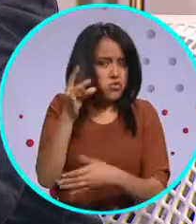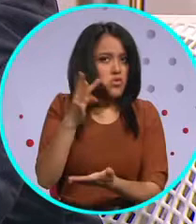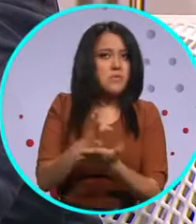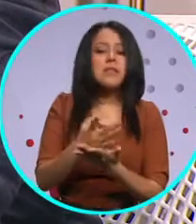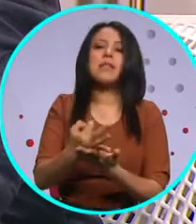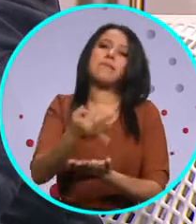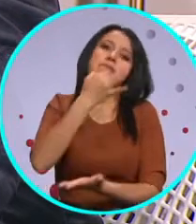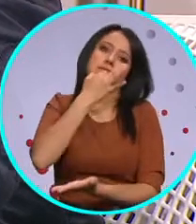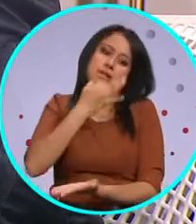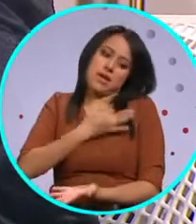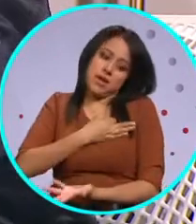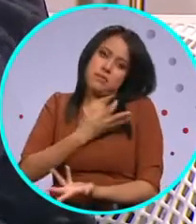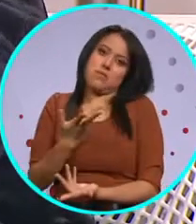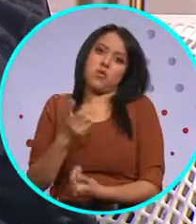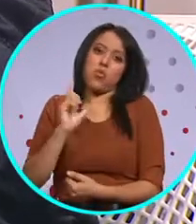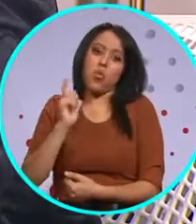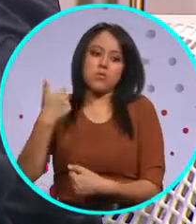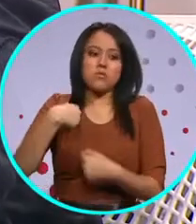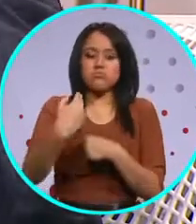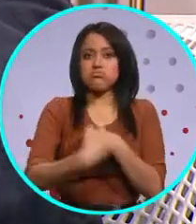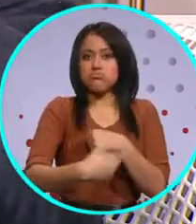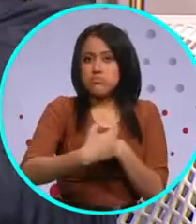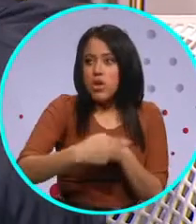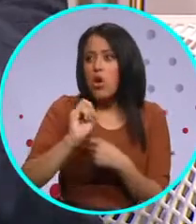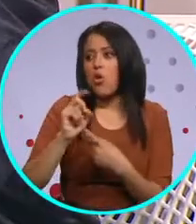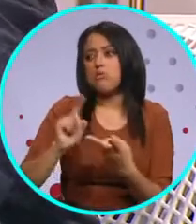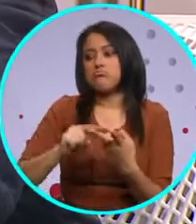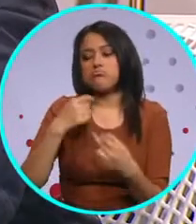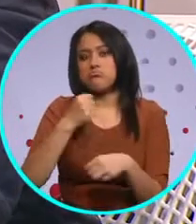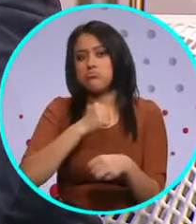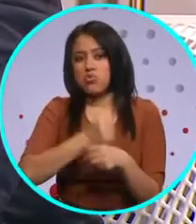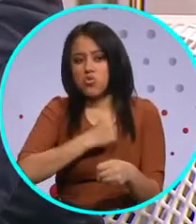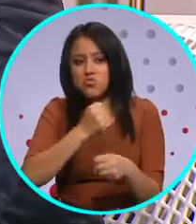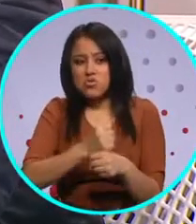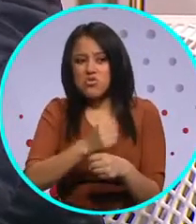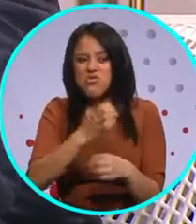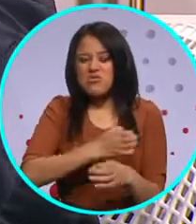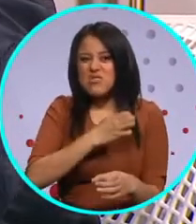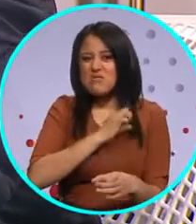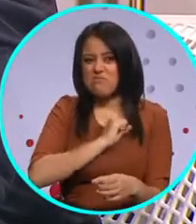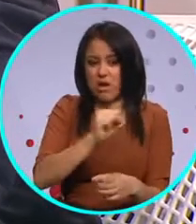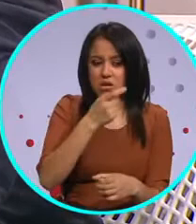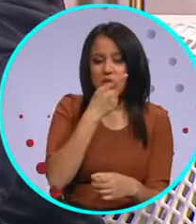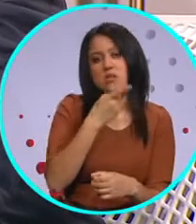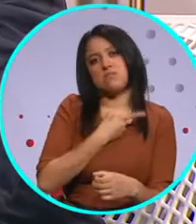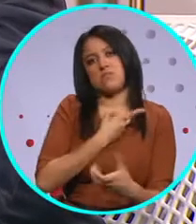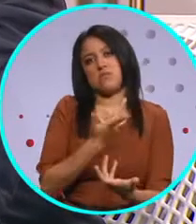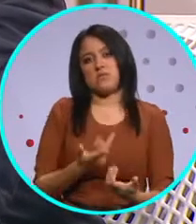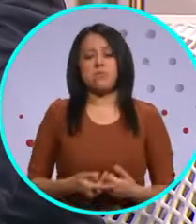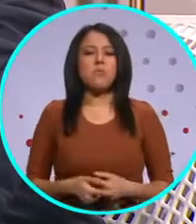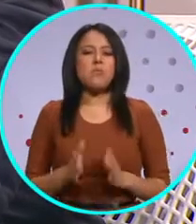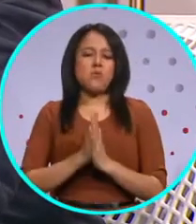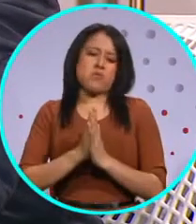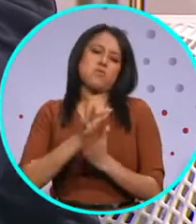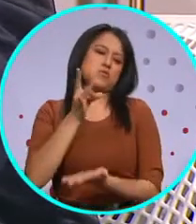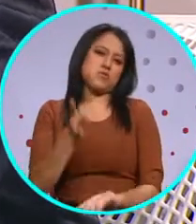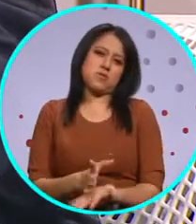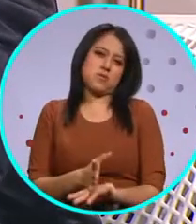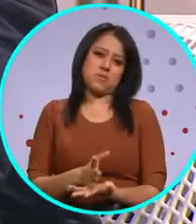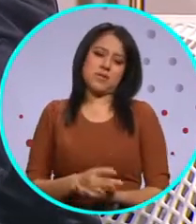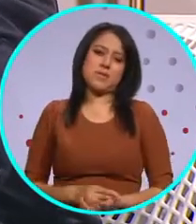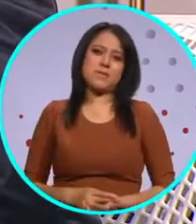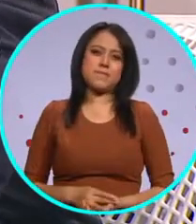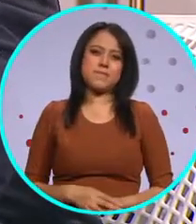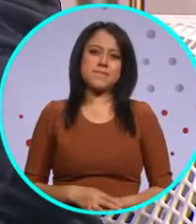avisen cuando hay un riesgo cuando hay un evento delictivo y nosotros actuamos en consecuencia esa es la fórmula de composición de los entes